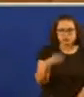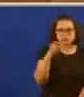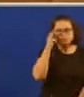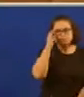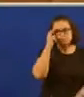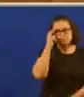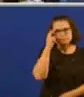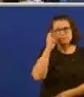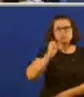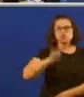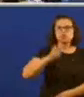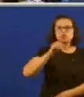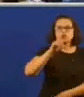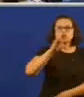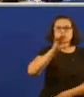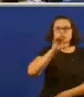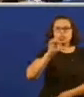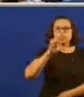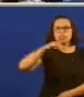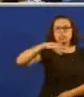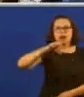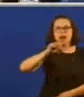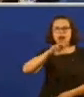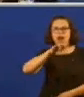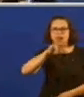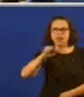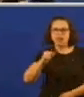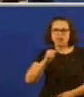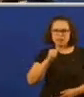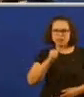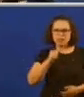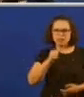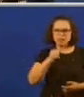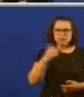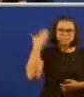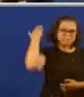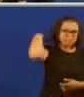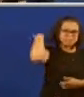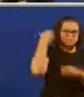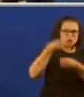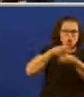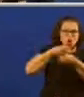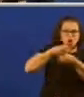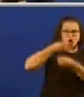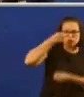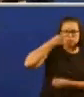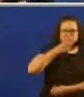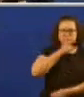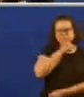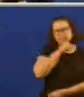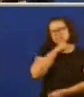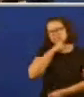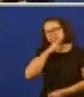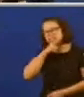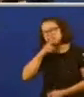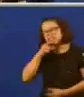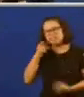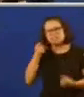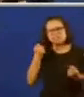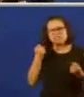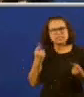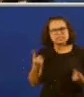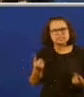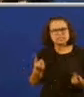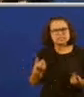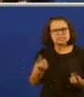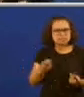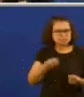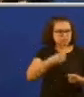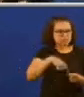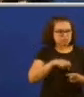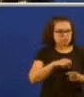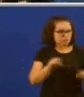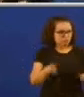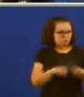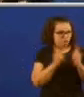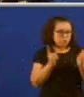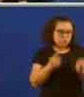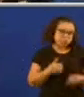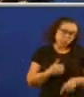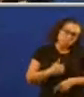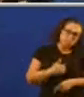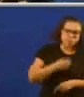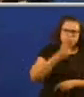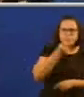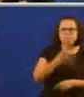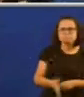Xosé María, ten moitador na columna vertebral. A vostedes dalles igual, en fin.